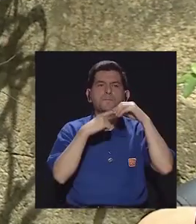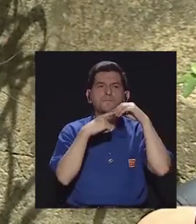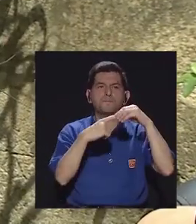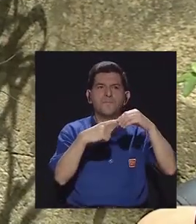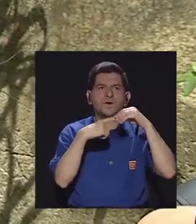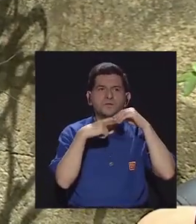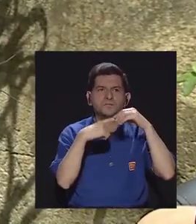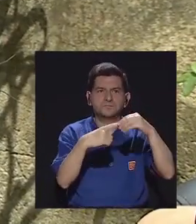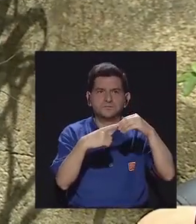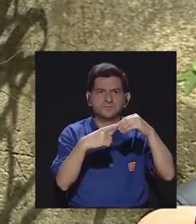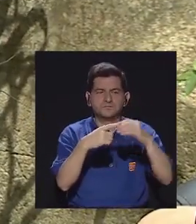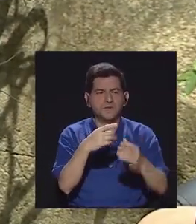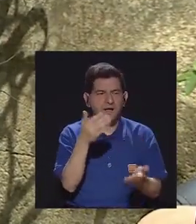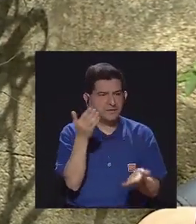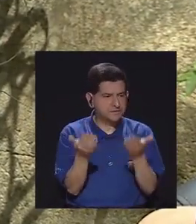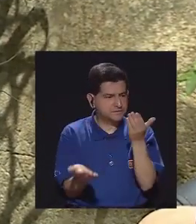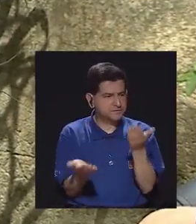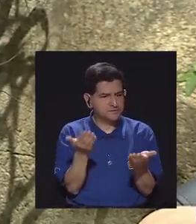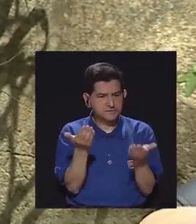principal